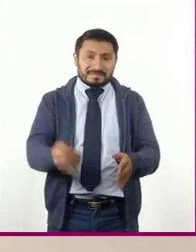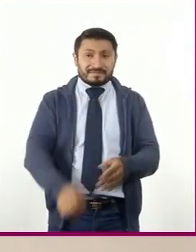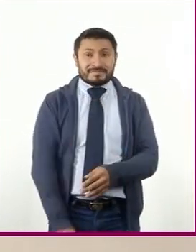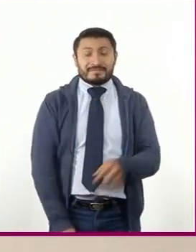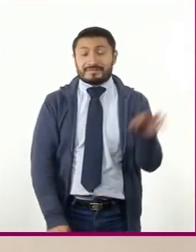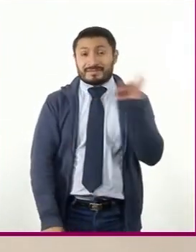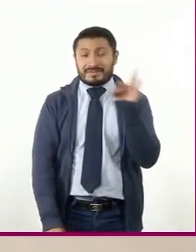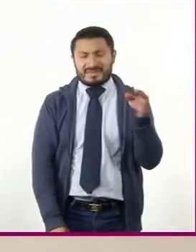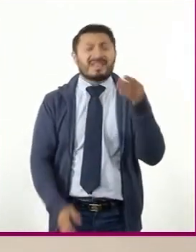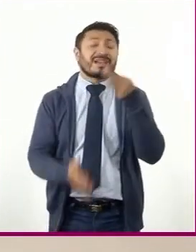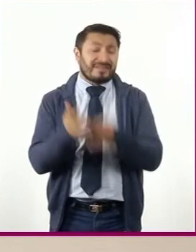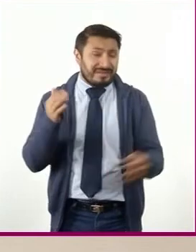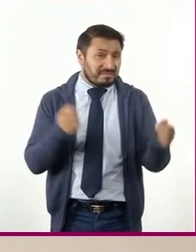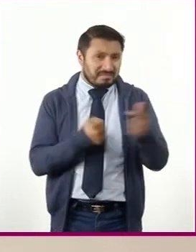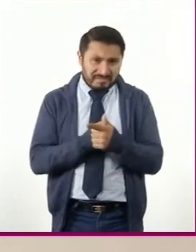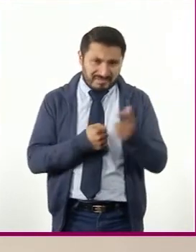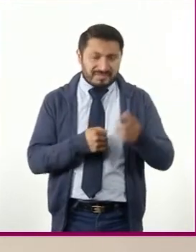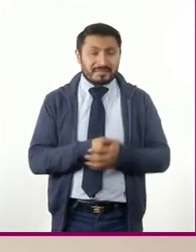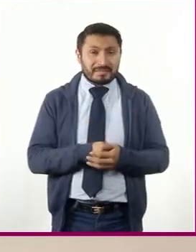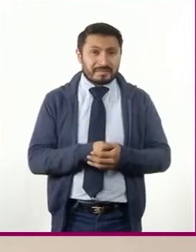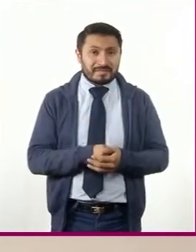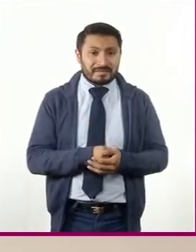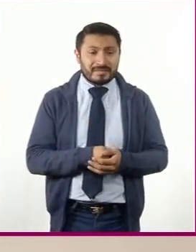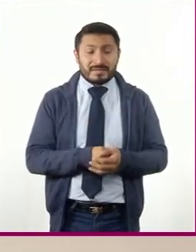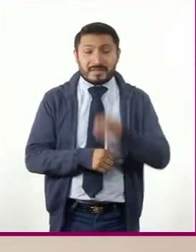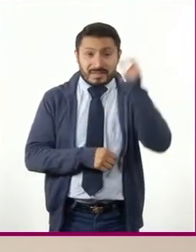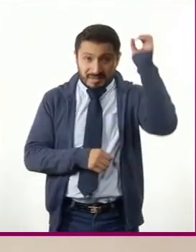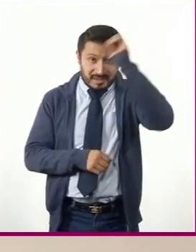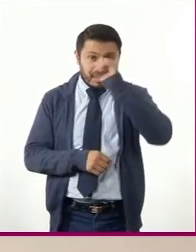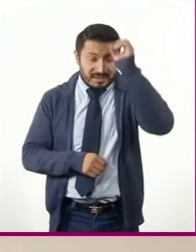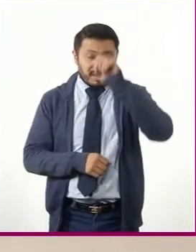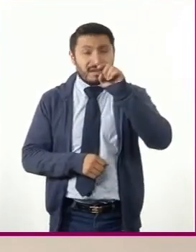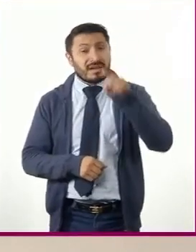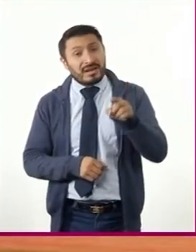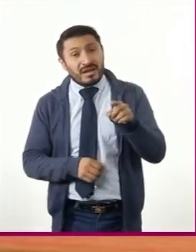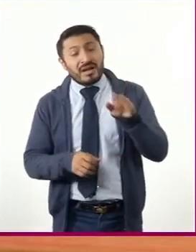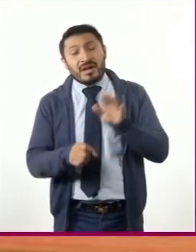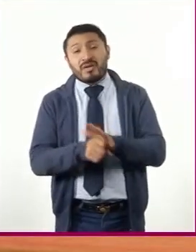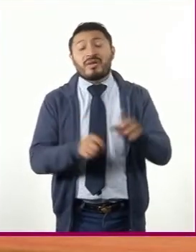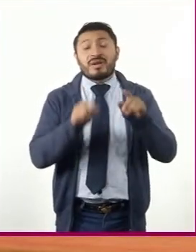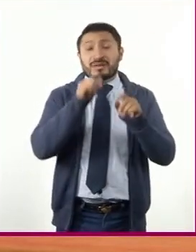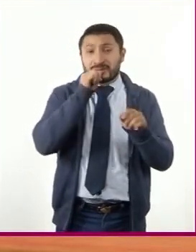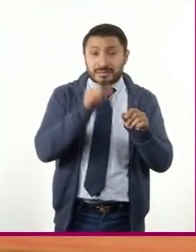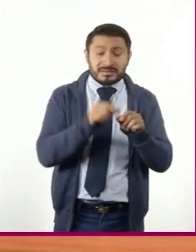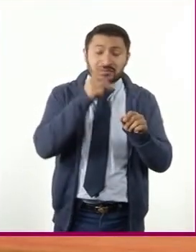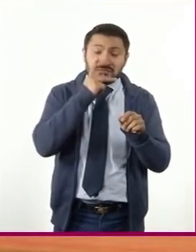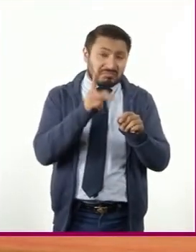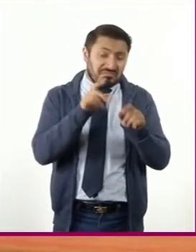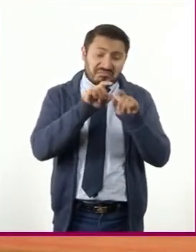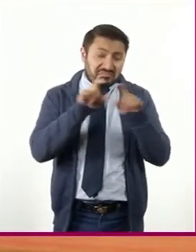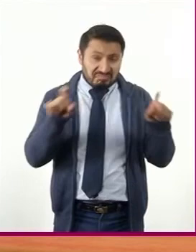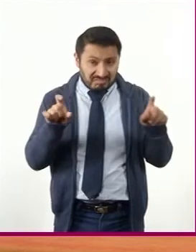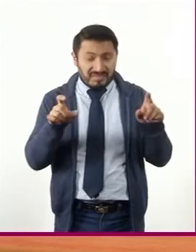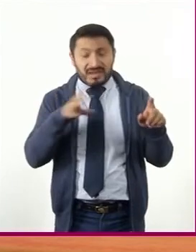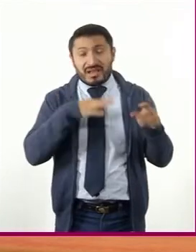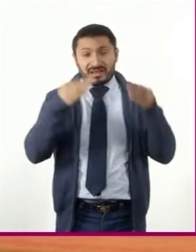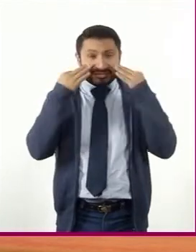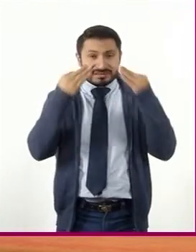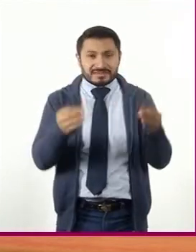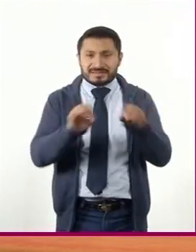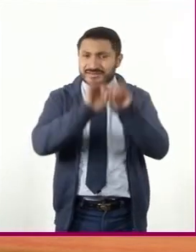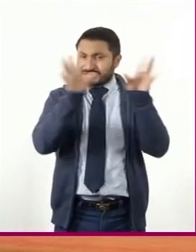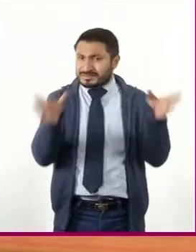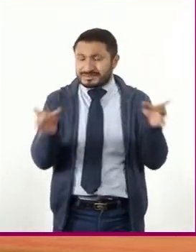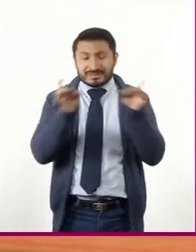caso de que nos haga falta. En su opinión, ¿qué frases o fragmentos de novelas nos dan muestras claras